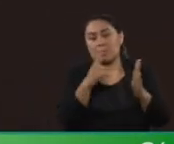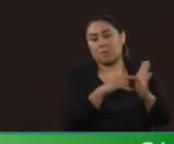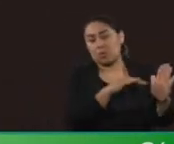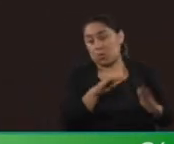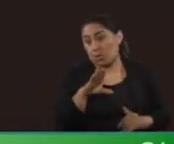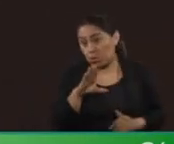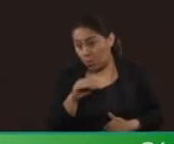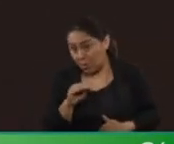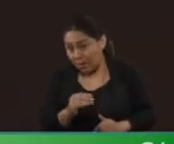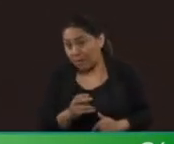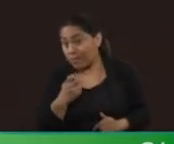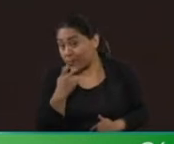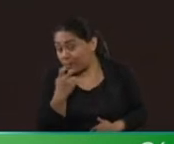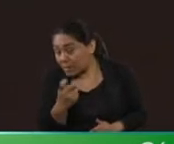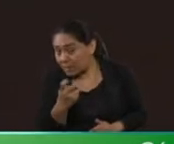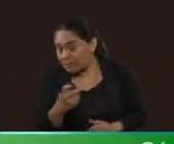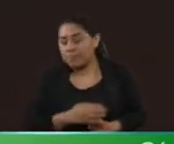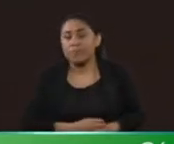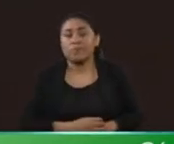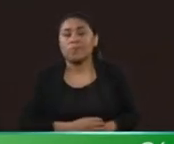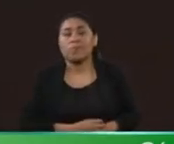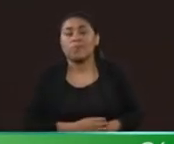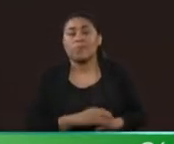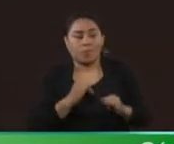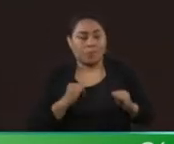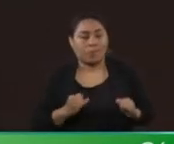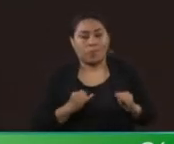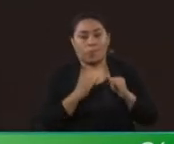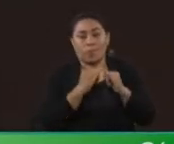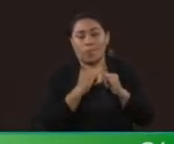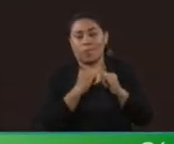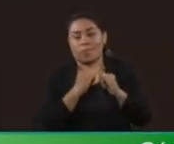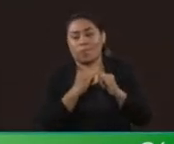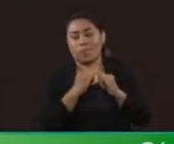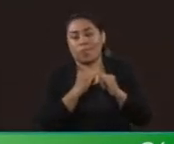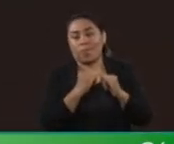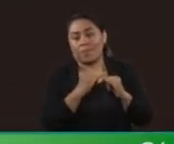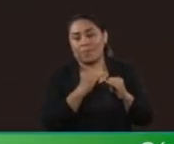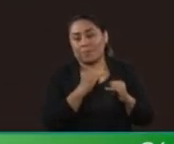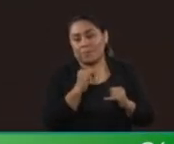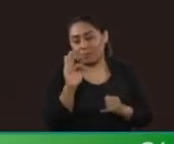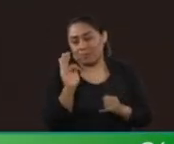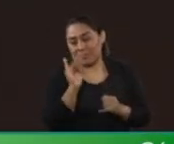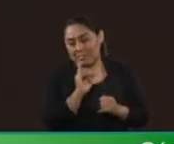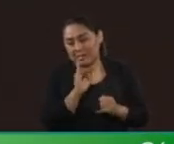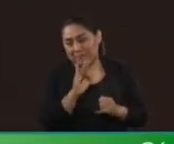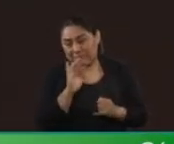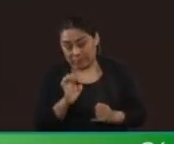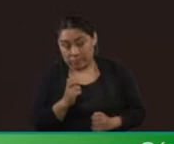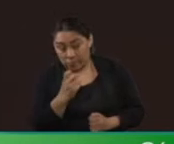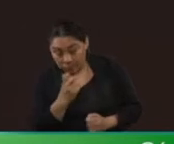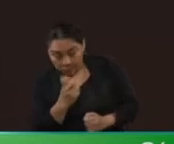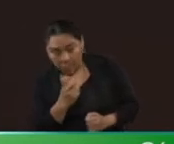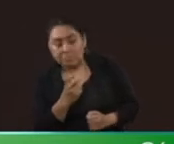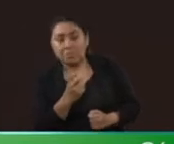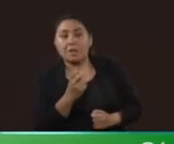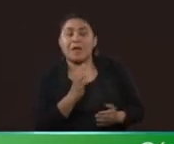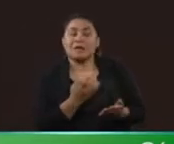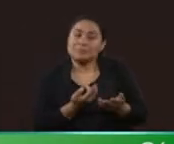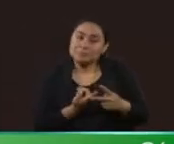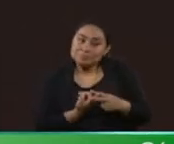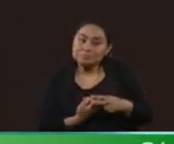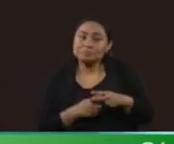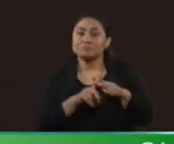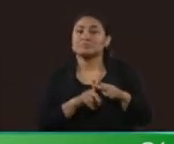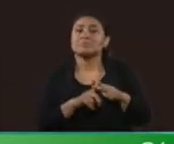dio luz el Instituto federal electoral y con ello nos abrimos a la democracia